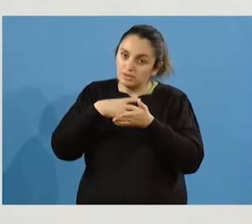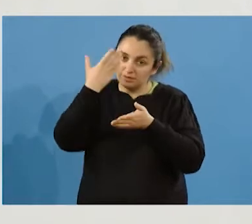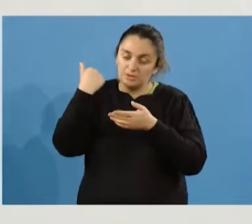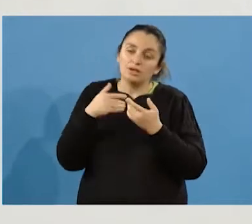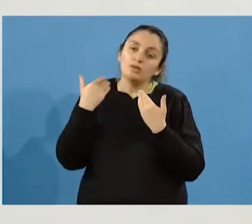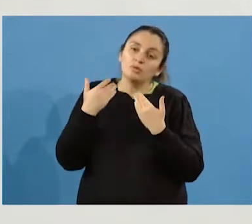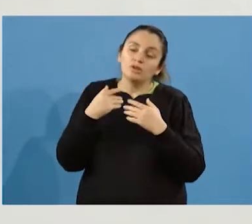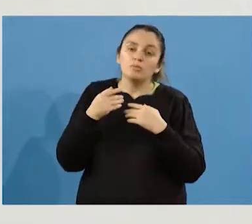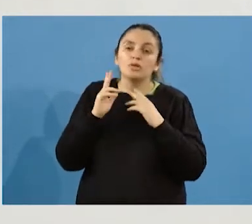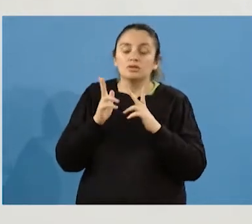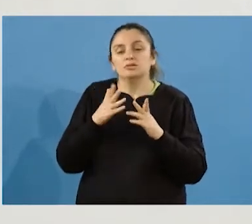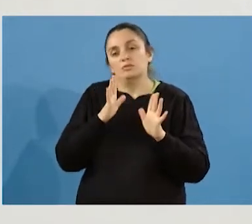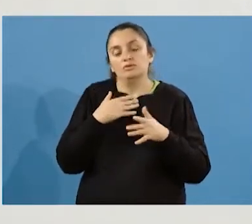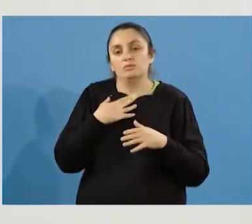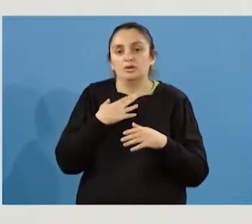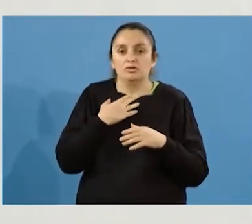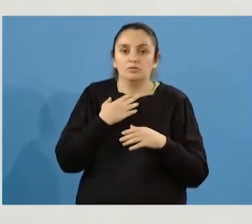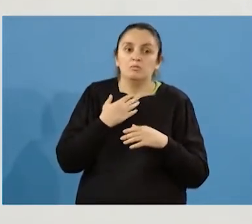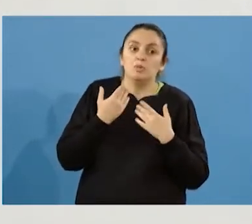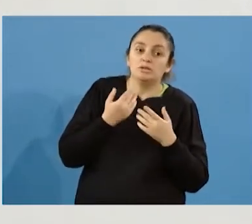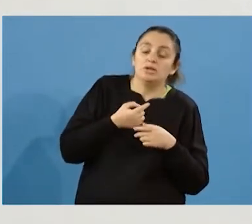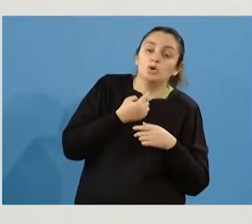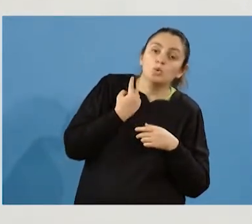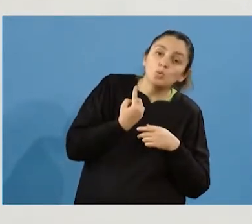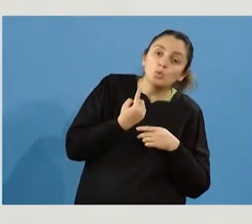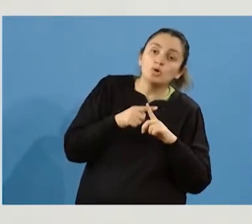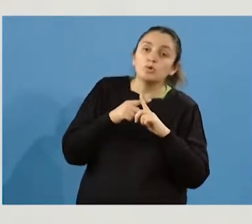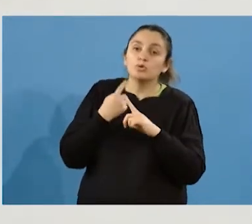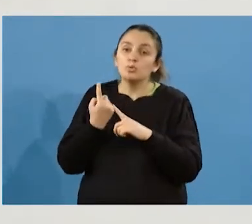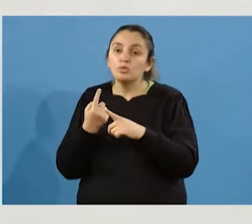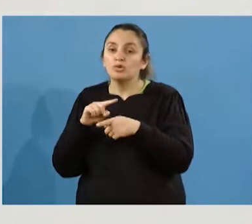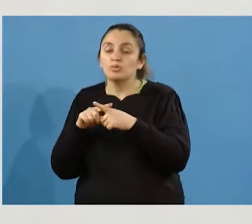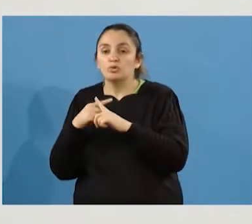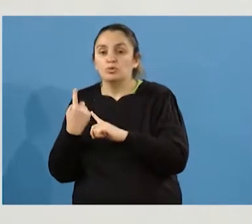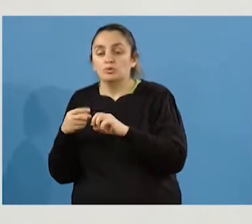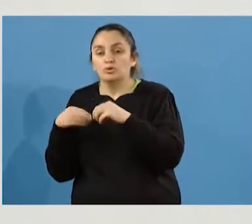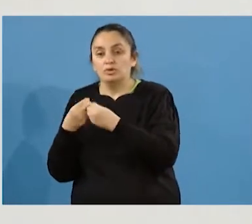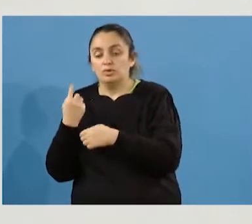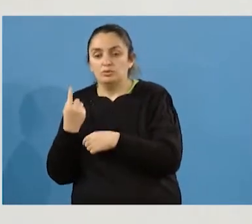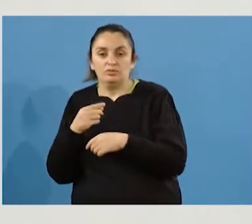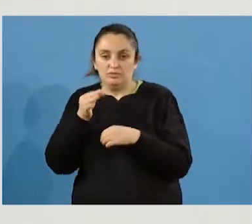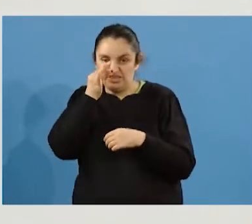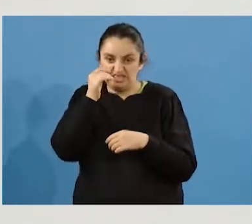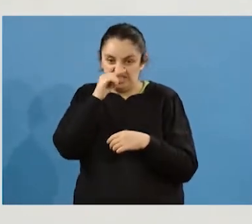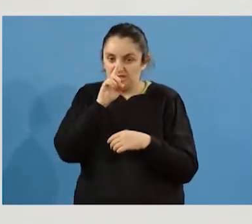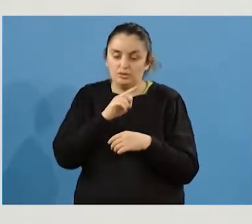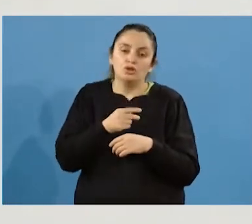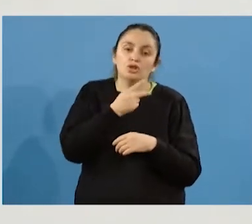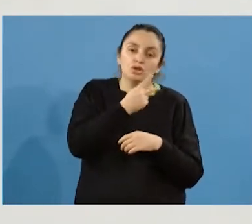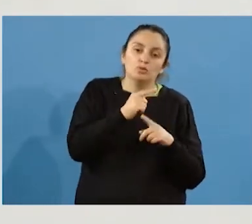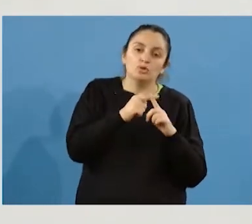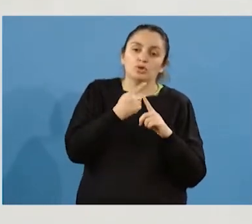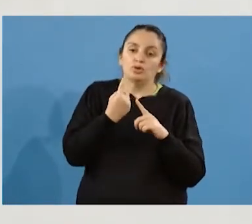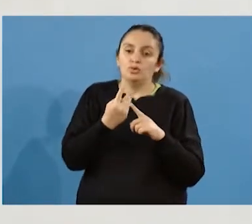podemos ir diciendo bueno será el 11 por 11 por 11 número 27 será el 22 por